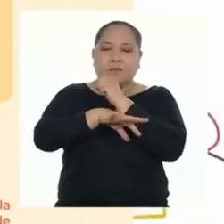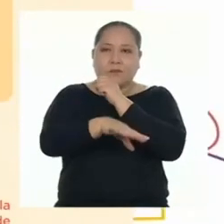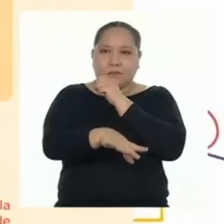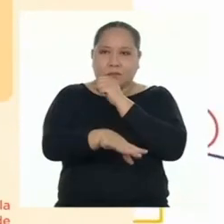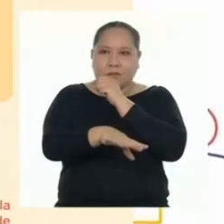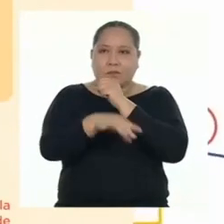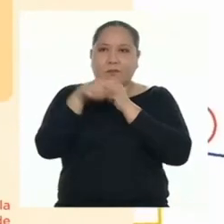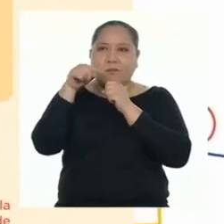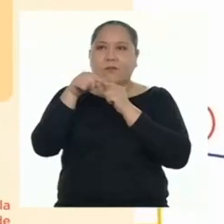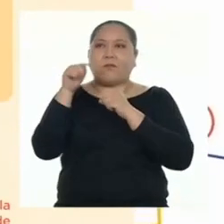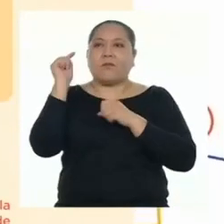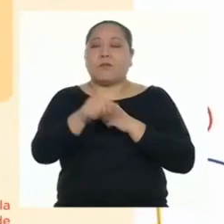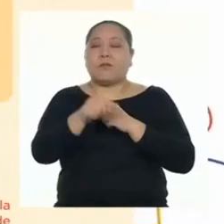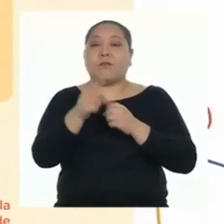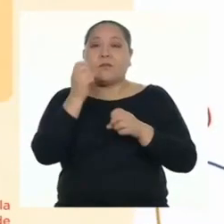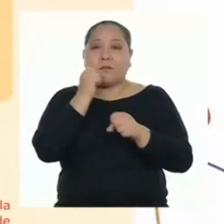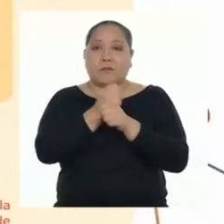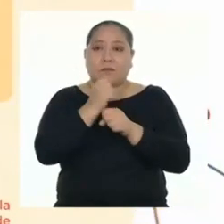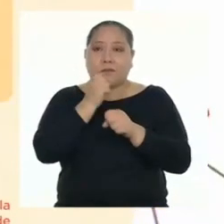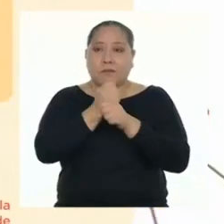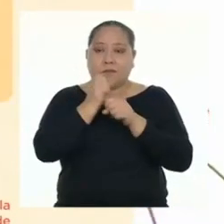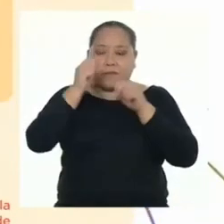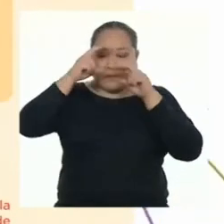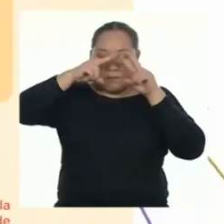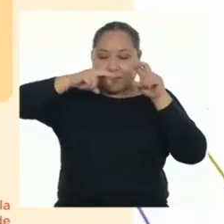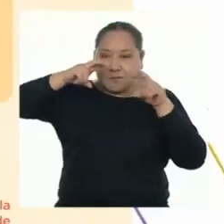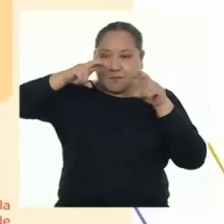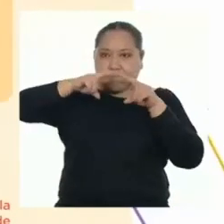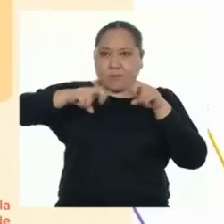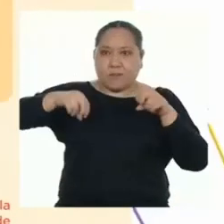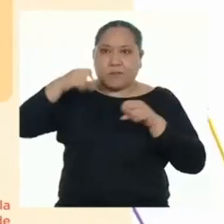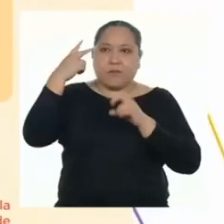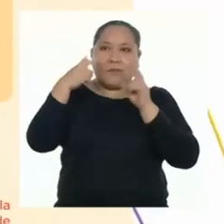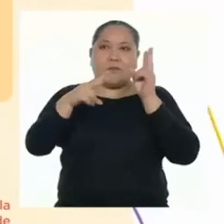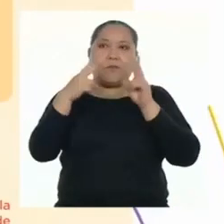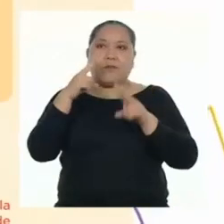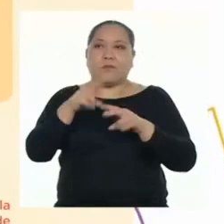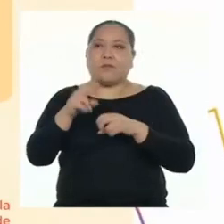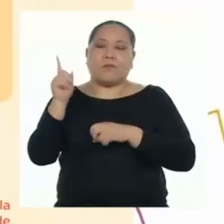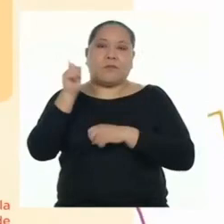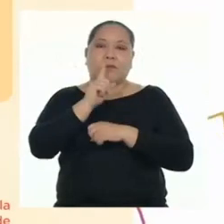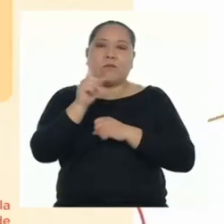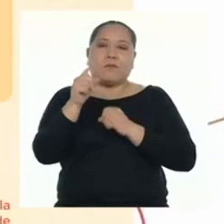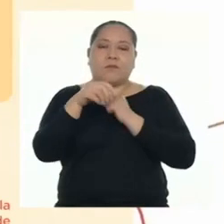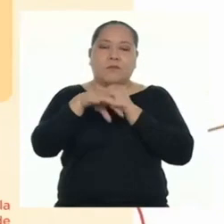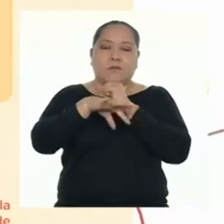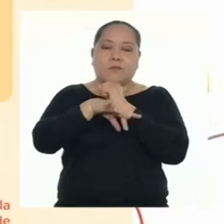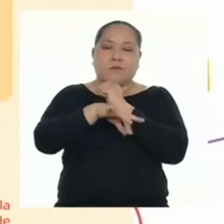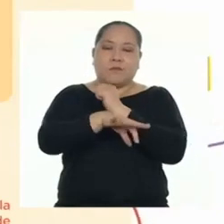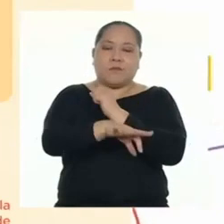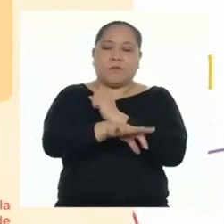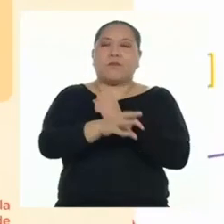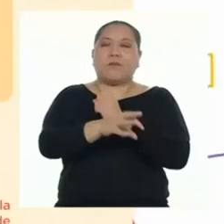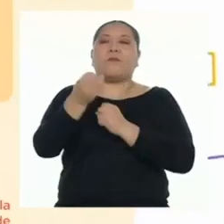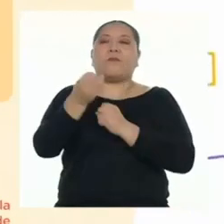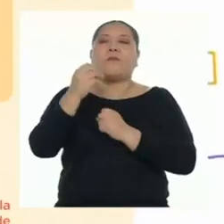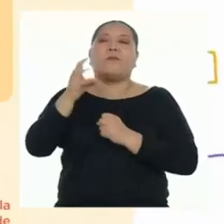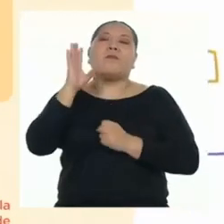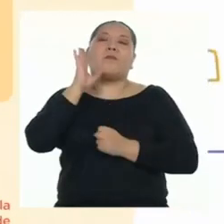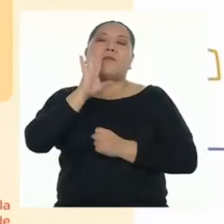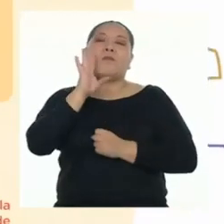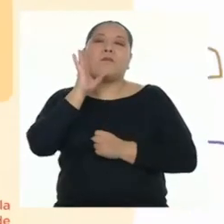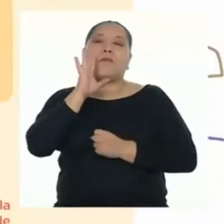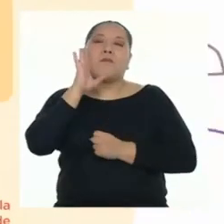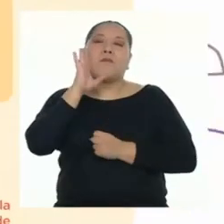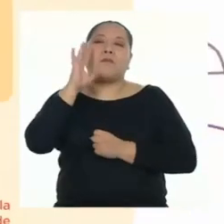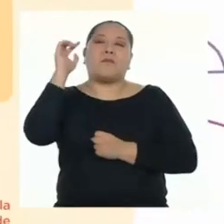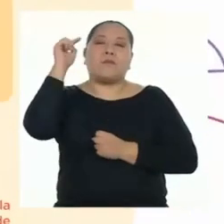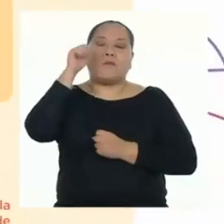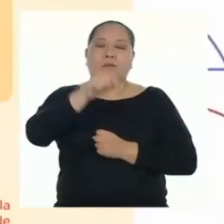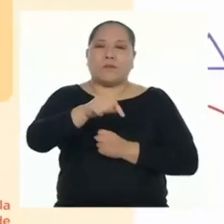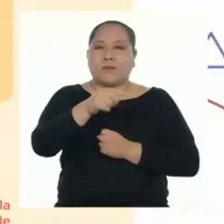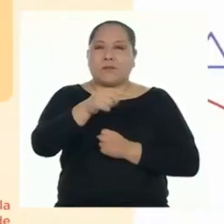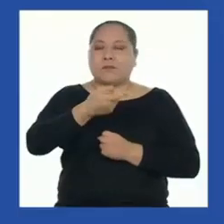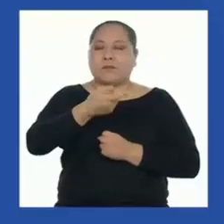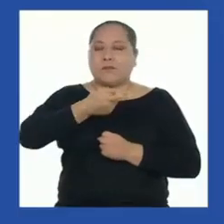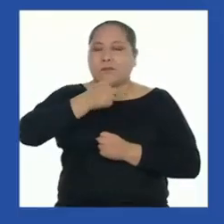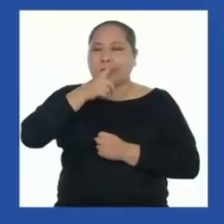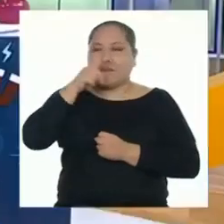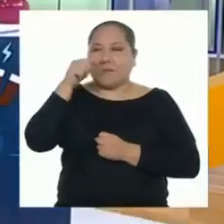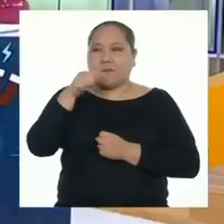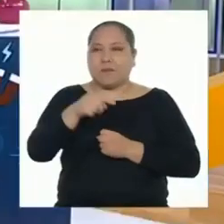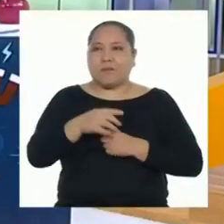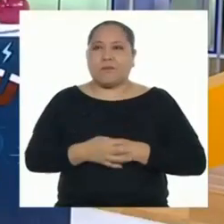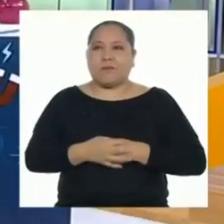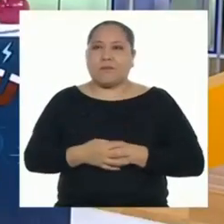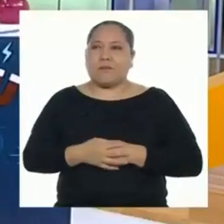de raíces. En este trabajo se determinó la inhibición del crecimiento de las raíces, debido a la contaminación de sustancias tóxicas del